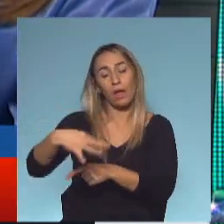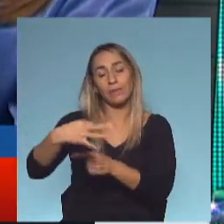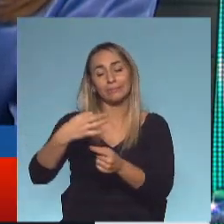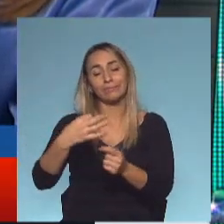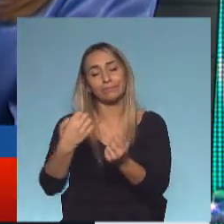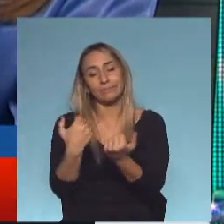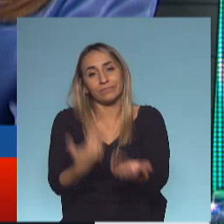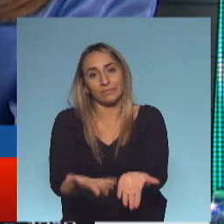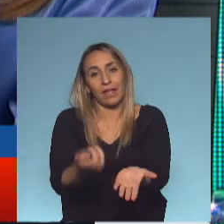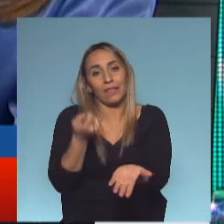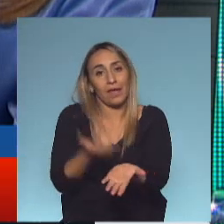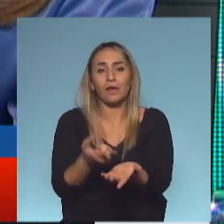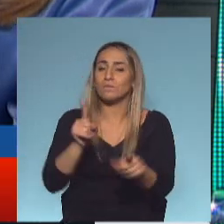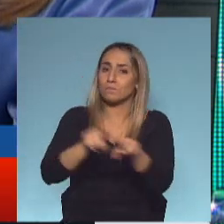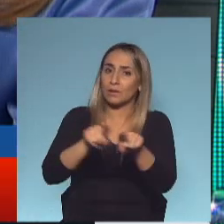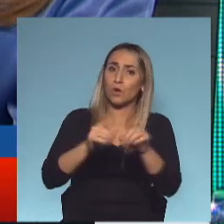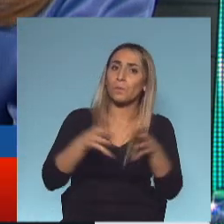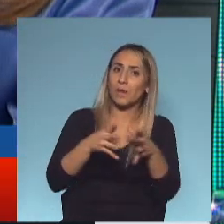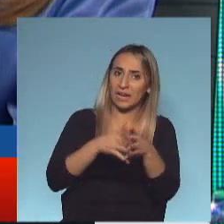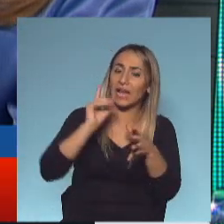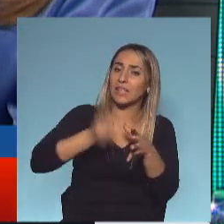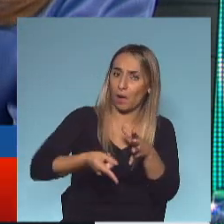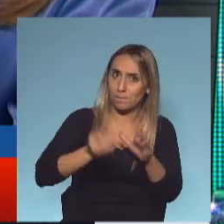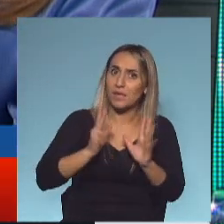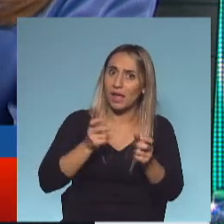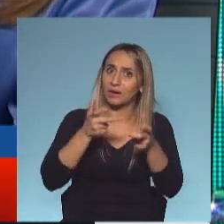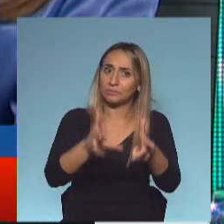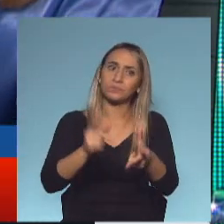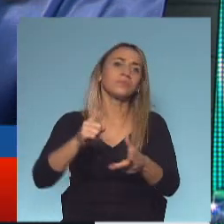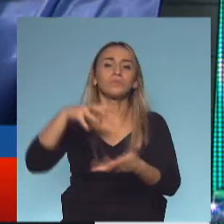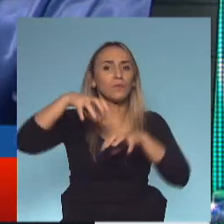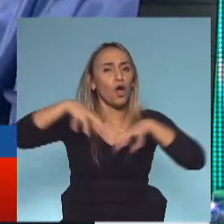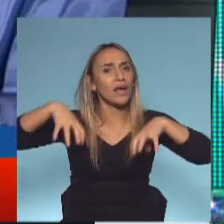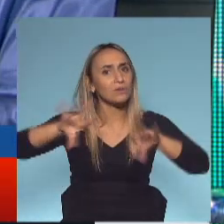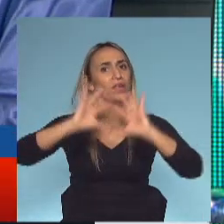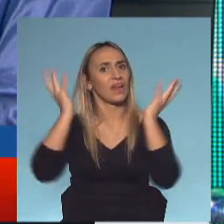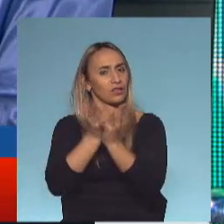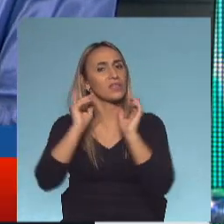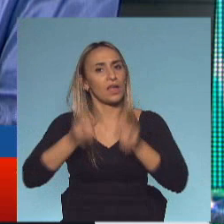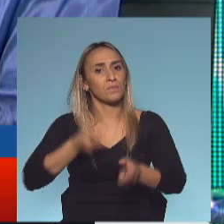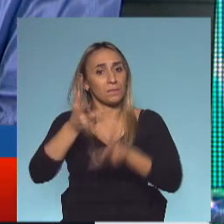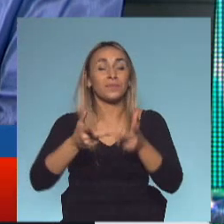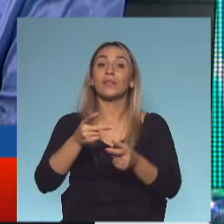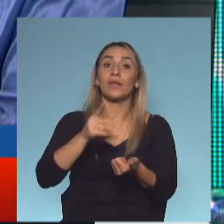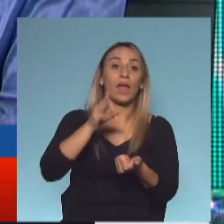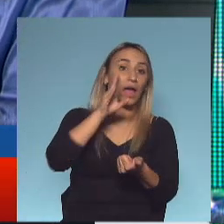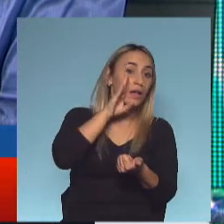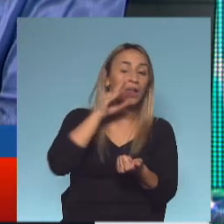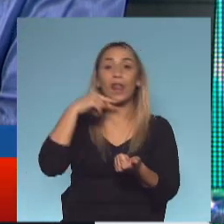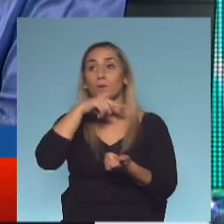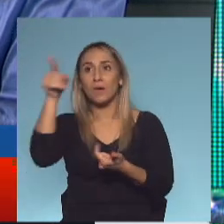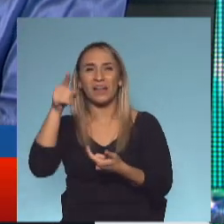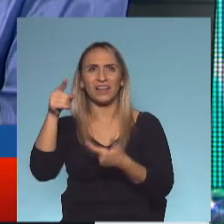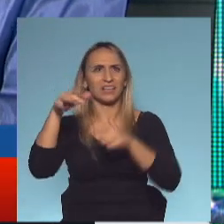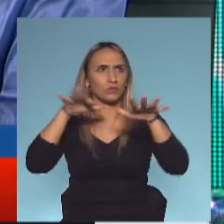Angela Merkel ha dicho exactamente lo mismo y los puntos de partida... Los organismos internacionales también. También, y los puntos de partida de Estados Unidos y Alemania son muy disímiles a los